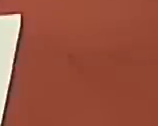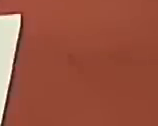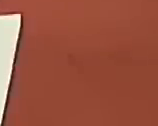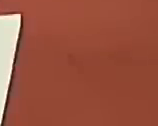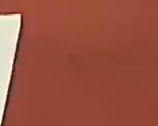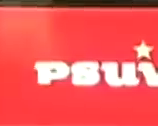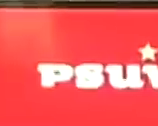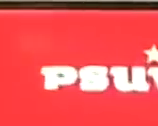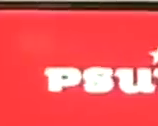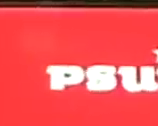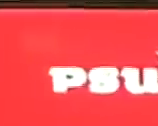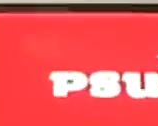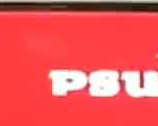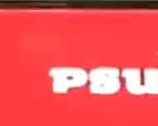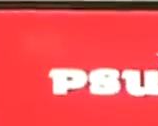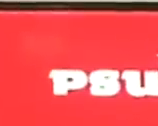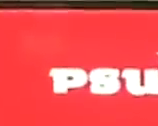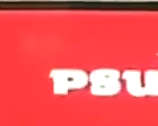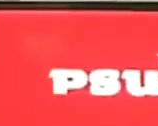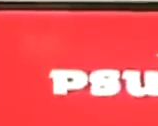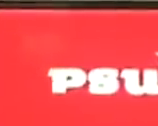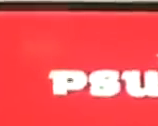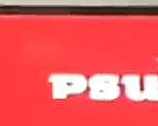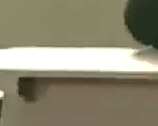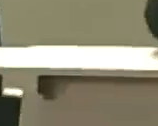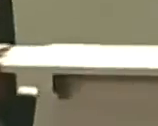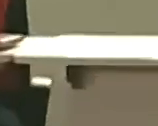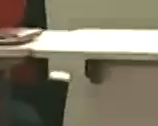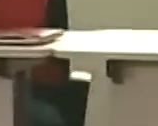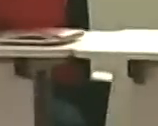Buenas tardes a toda Venezuela.